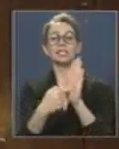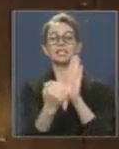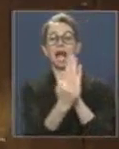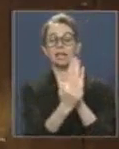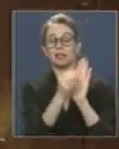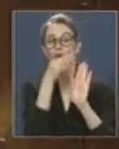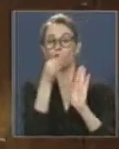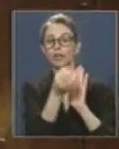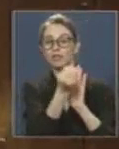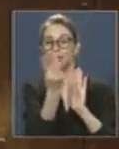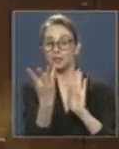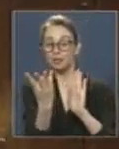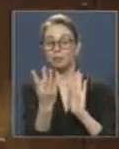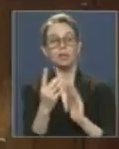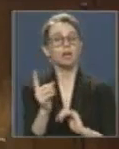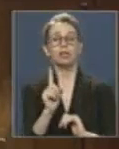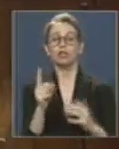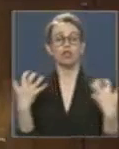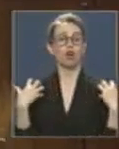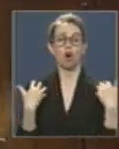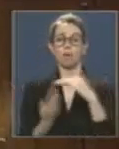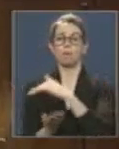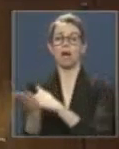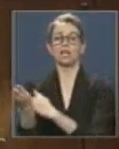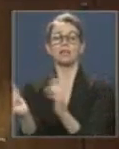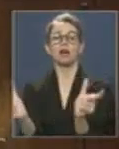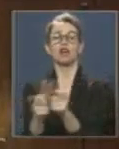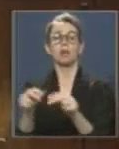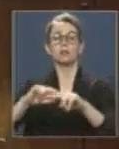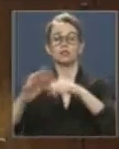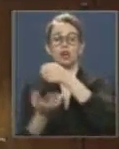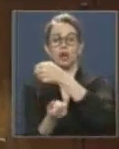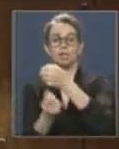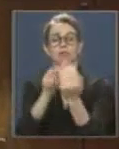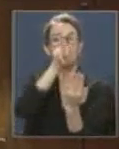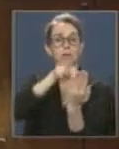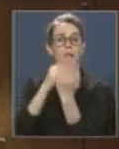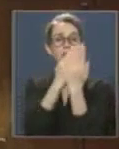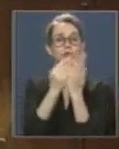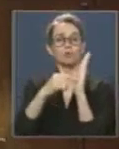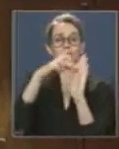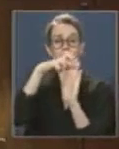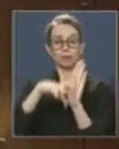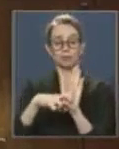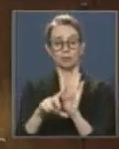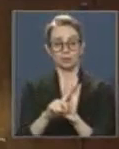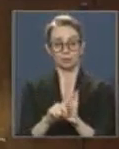determinar que no corresponde la competencia de la Comisión de Hacienda para conocer esta iniciativa.